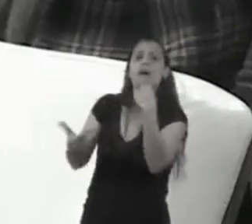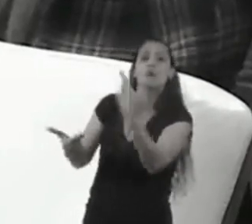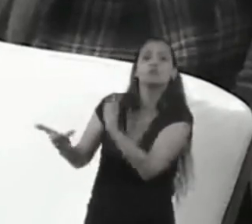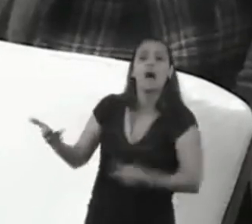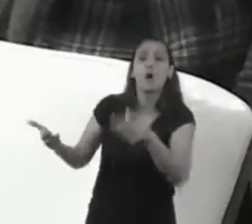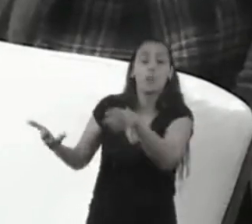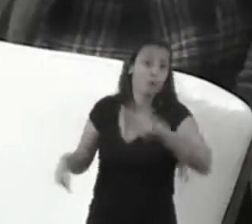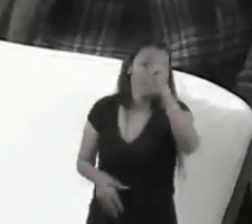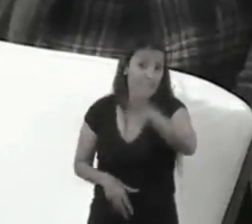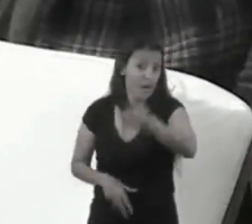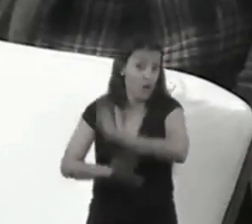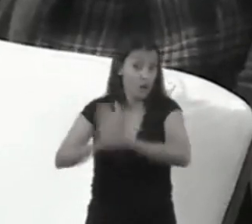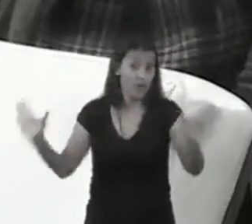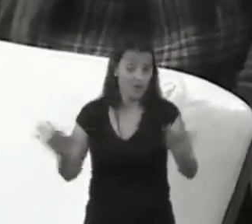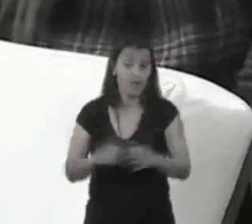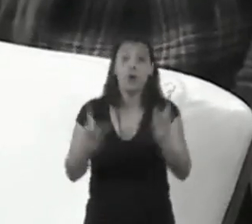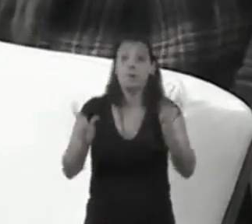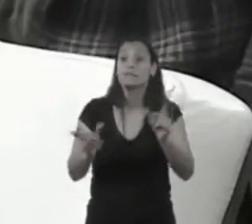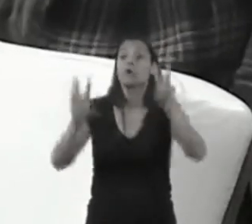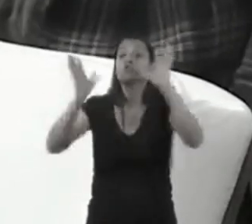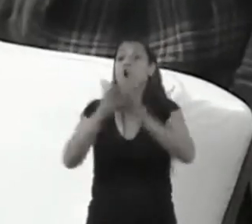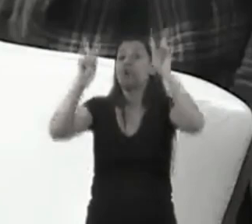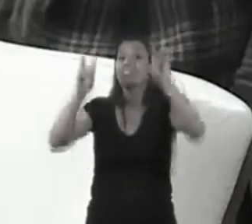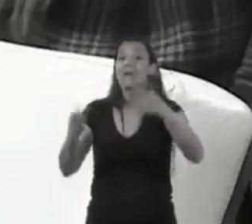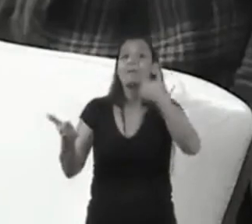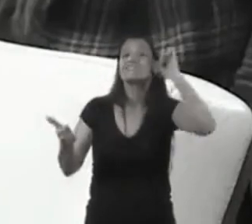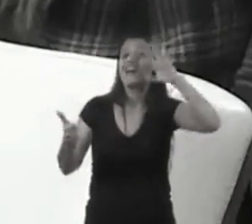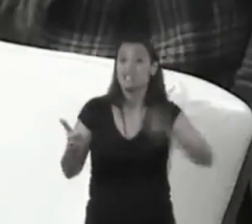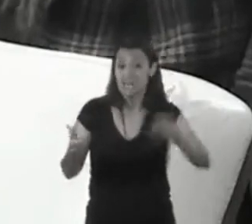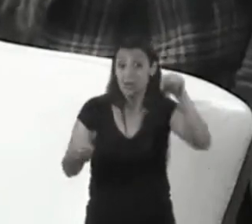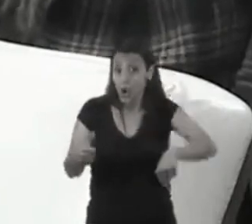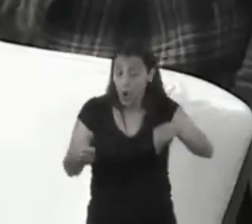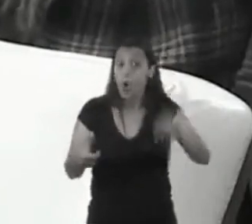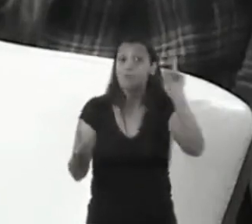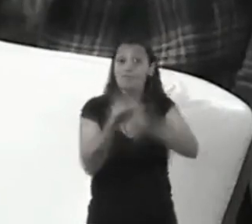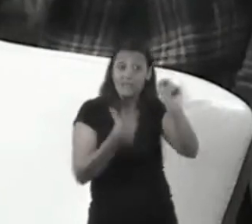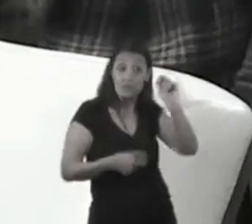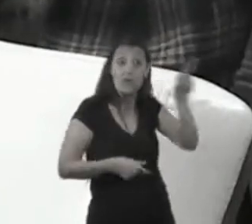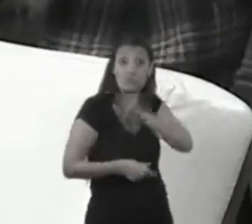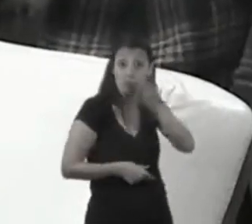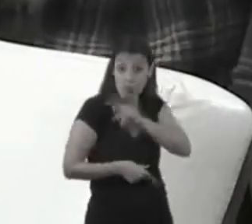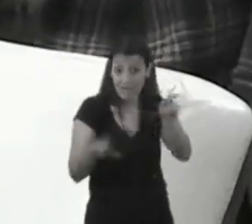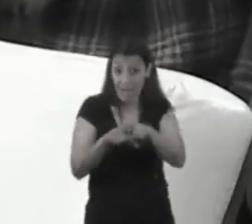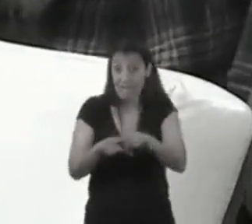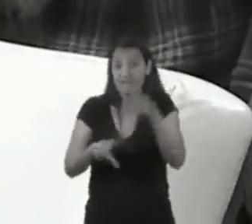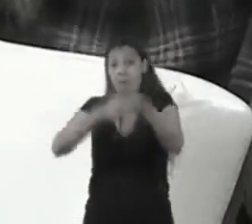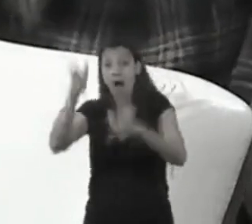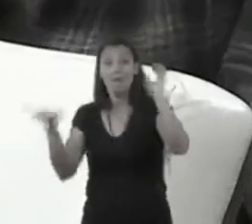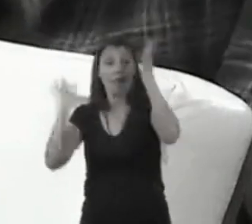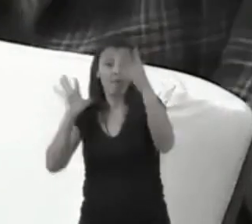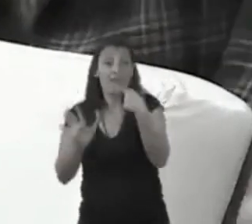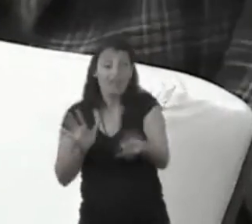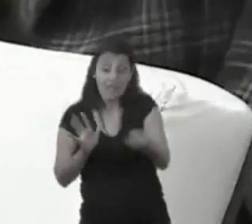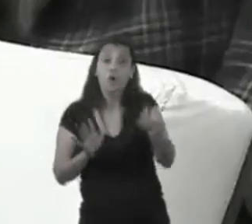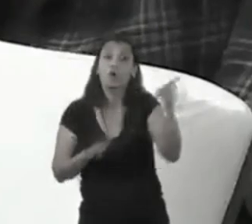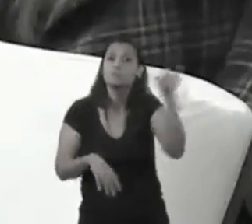del del Palacio de Gobierno de Pedro Sánchez hoy curiosamente la mujer del presidente del gobierno al cual se referido el presidente de la nación Argentina Javier Miley